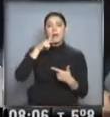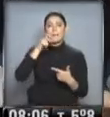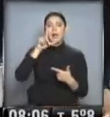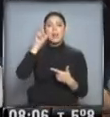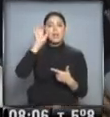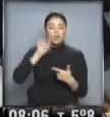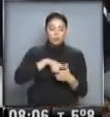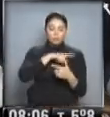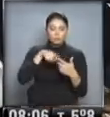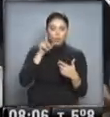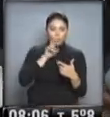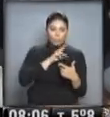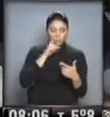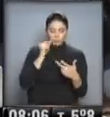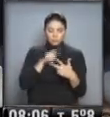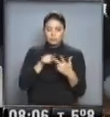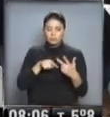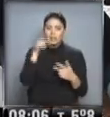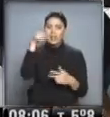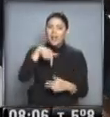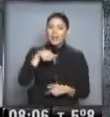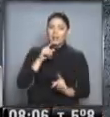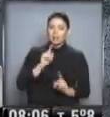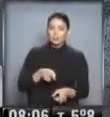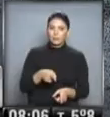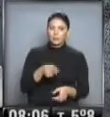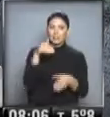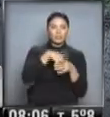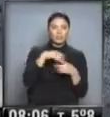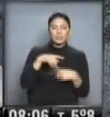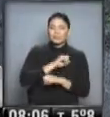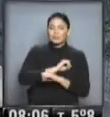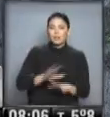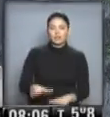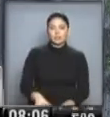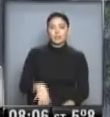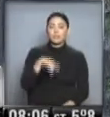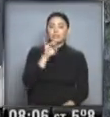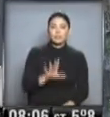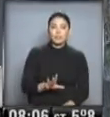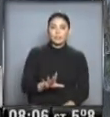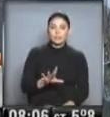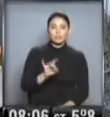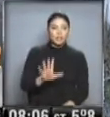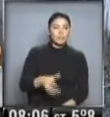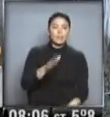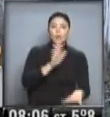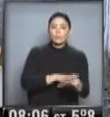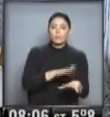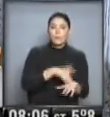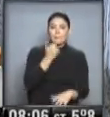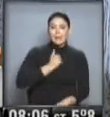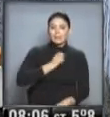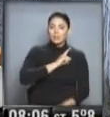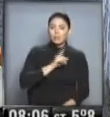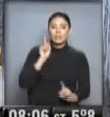Osvaldo Papaleo. Acá se cometieron, digamos, aberraciones que no solamente involucran a